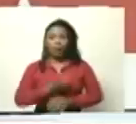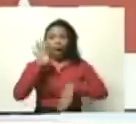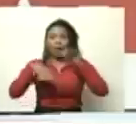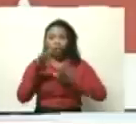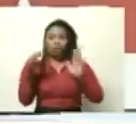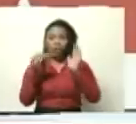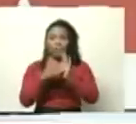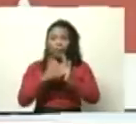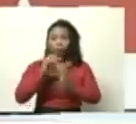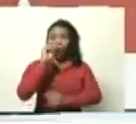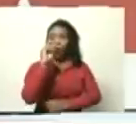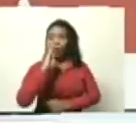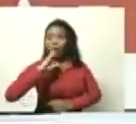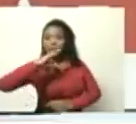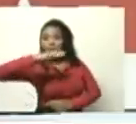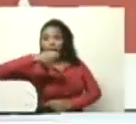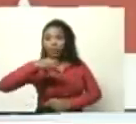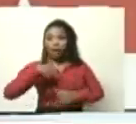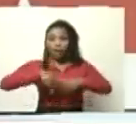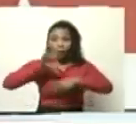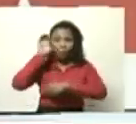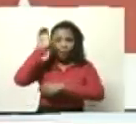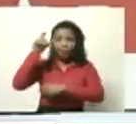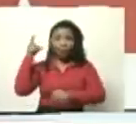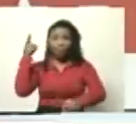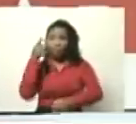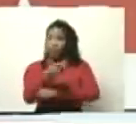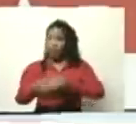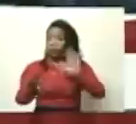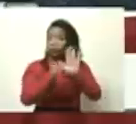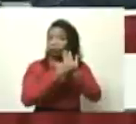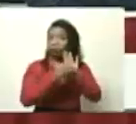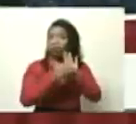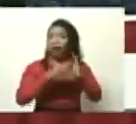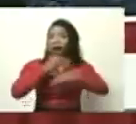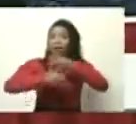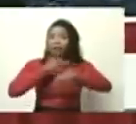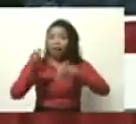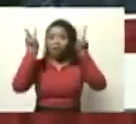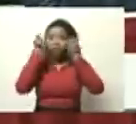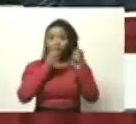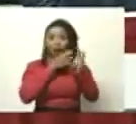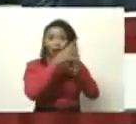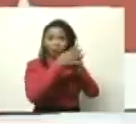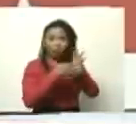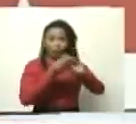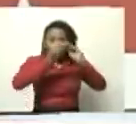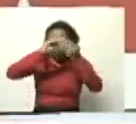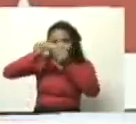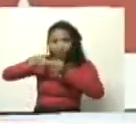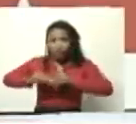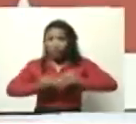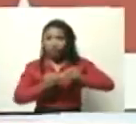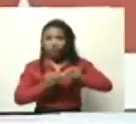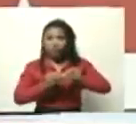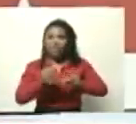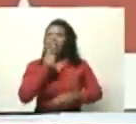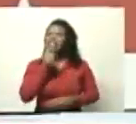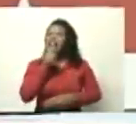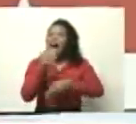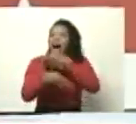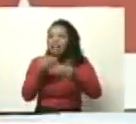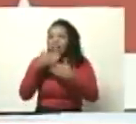14.000 VH en el país, entonces deben ser constituidas con nuevas estructuras. ¿Y quién va a hacer